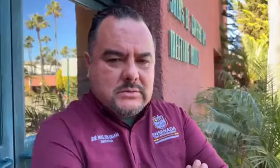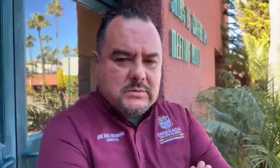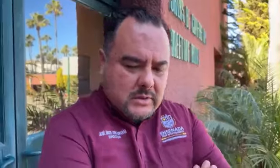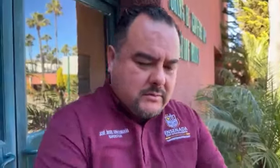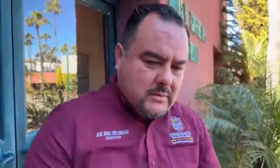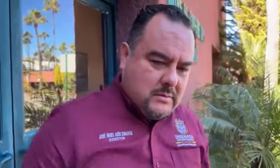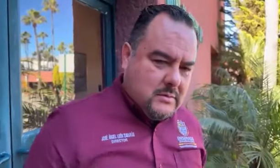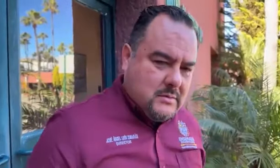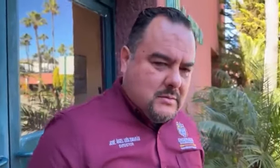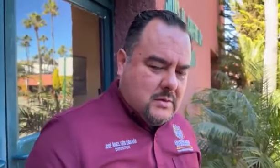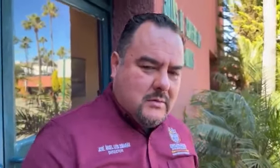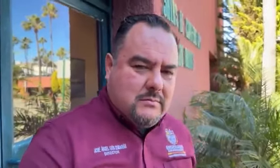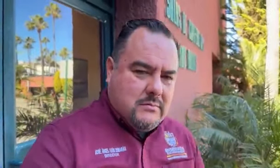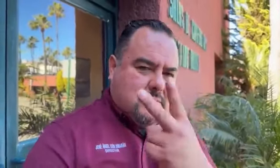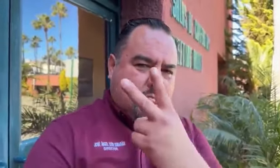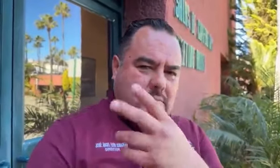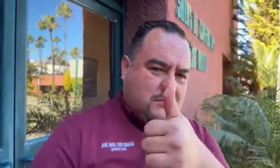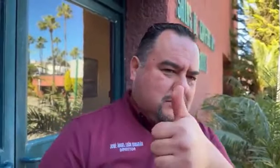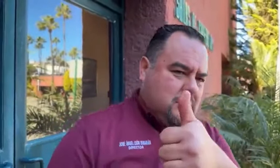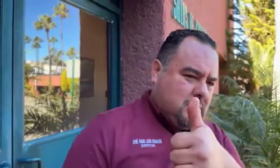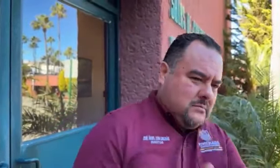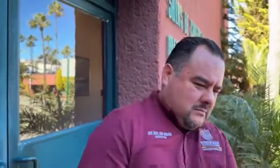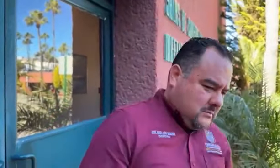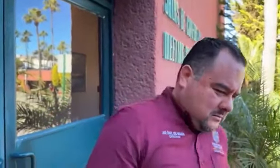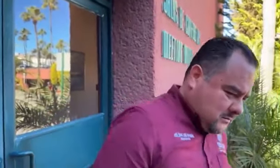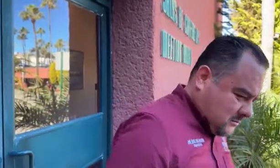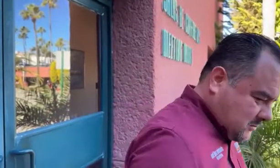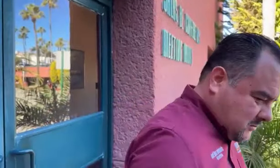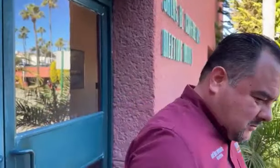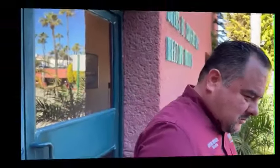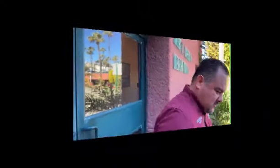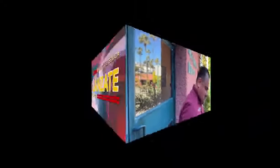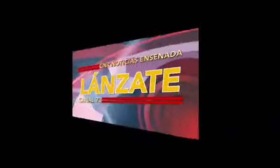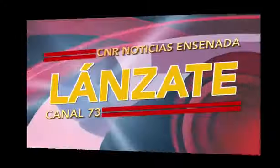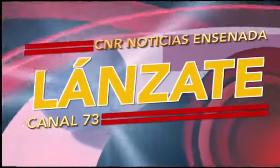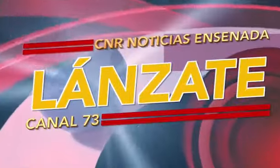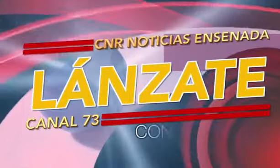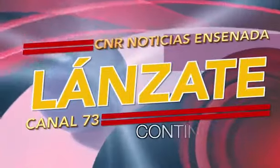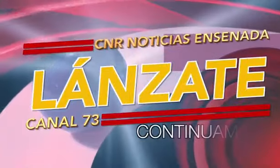tienes por este medio. Okay. Muy amable, gracias. Okay. Te saludo, gracias. Amigos, vamos al estudio.